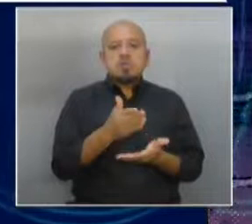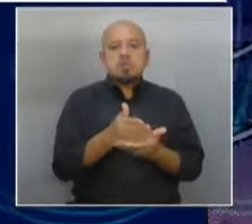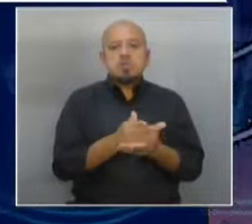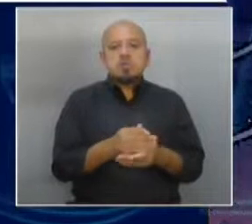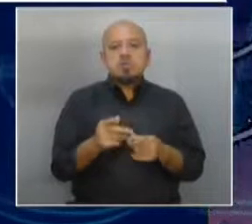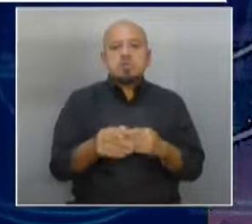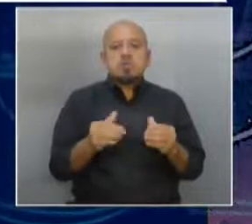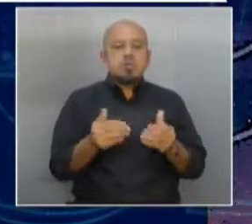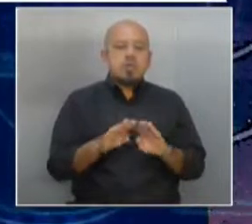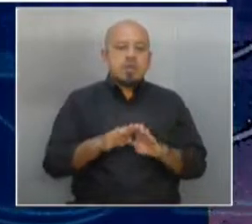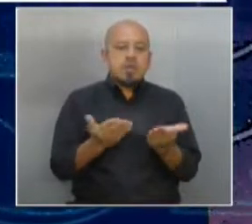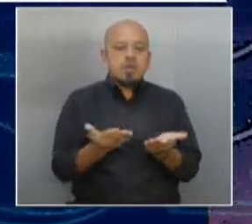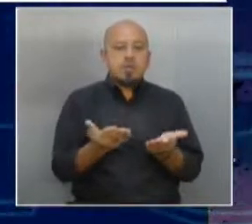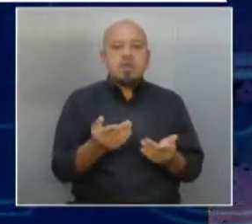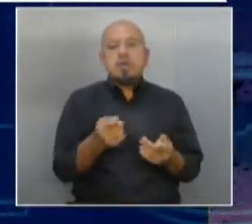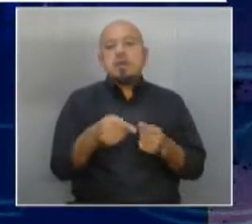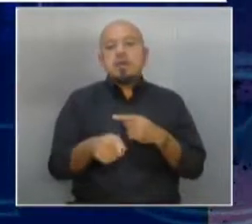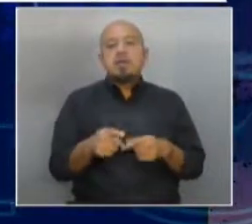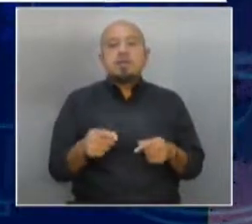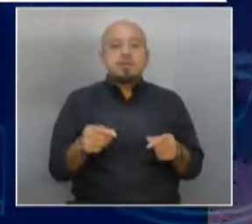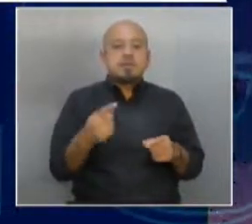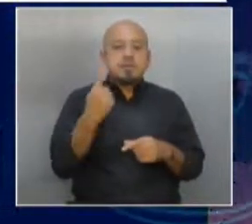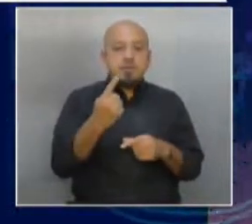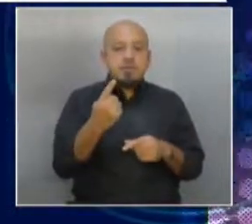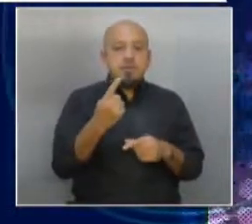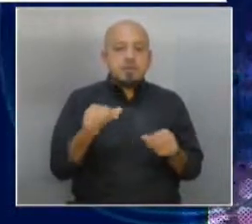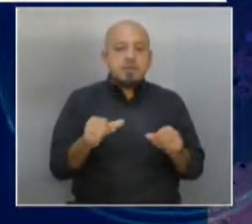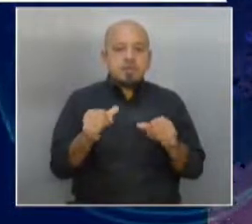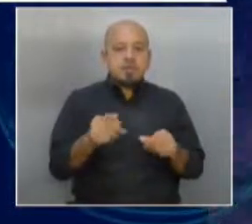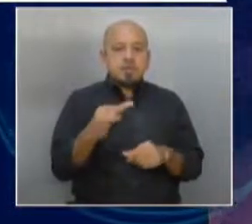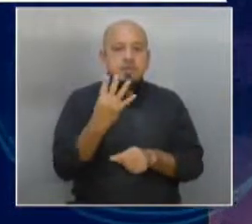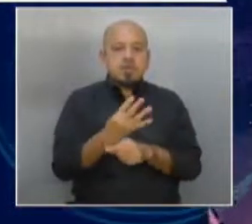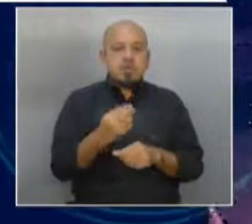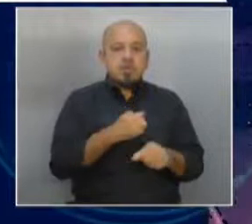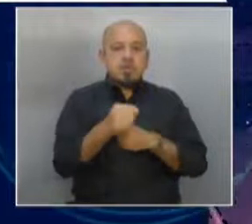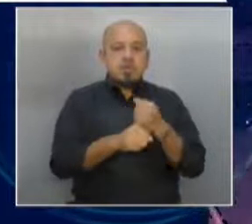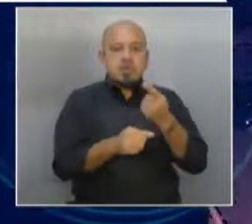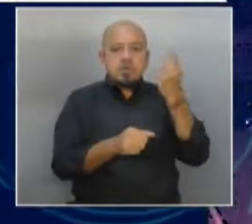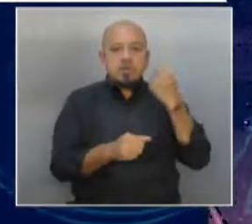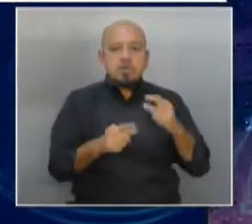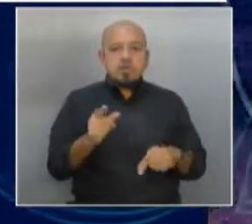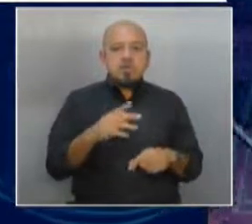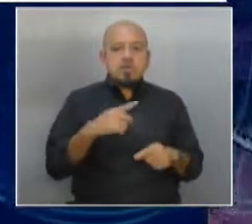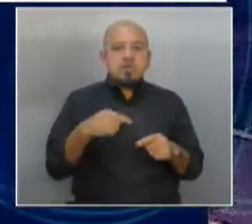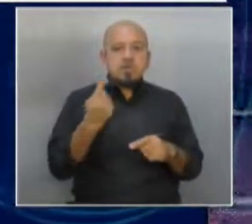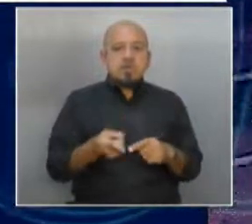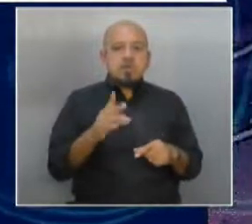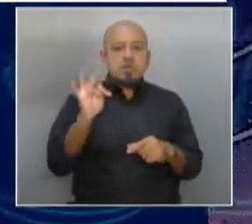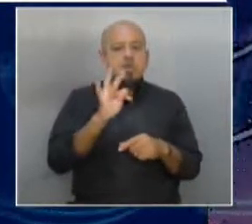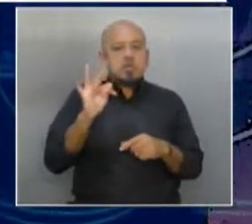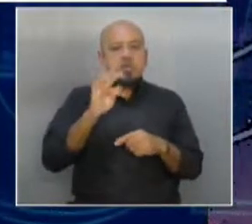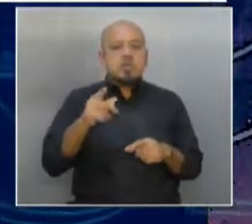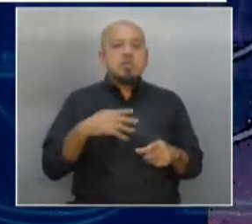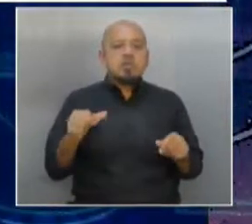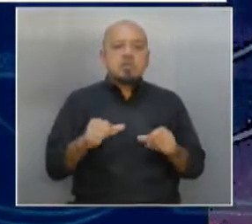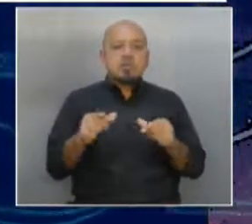como una revista autogestionada, y bueno, esa fue la primera publicación de 4 que hicimos el año pasado, más otras que salieron de talleres que estuvimos